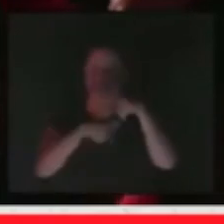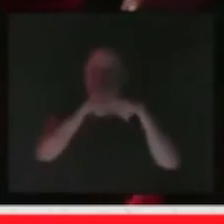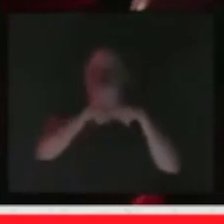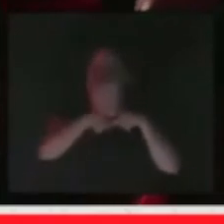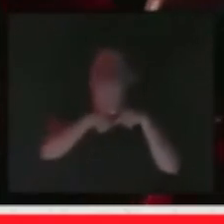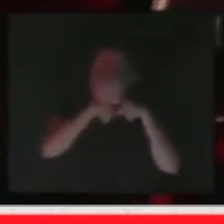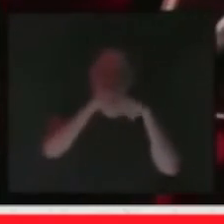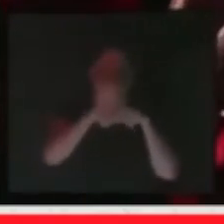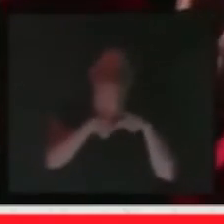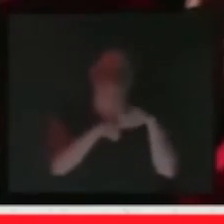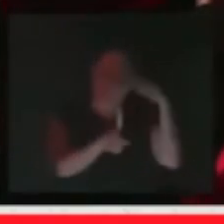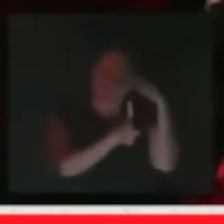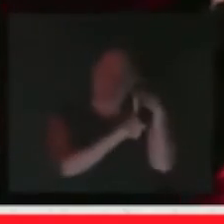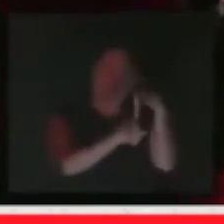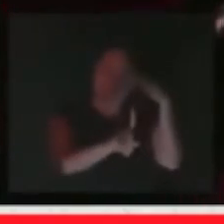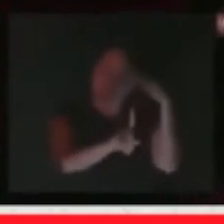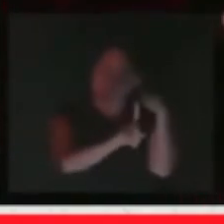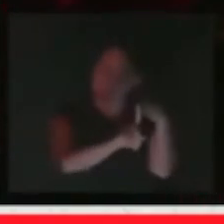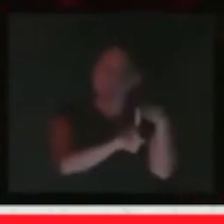duro, duro.